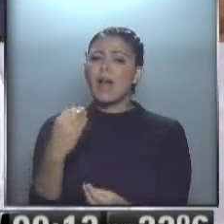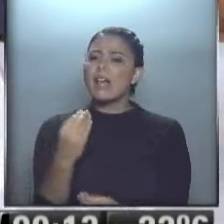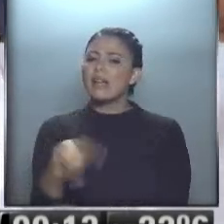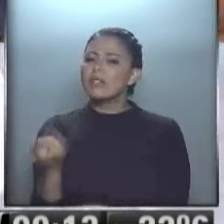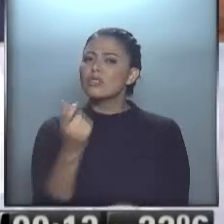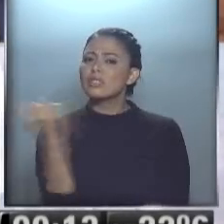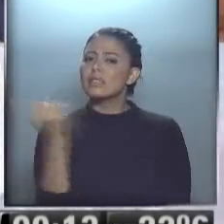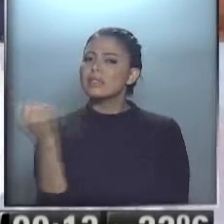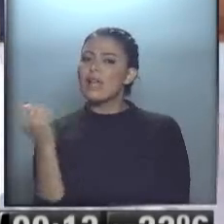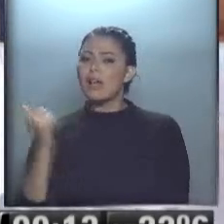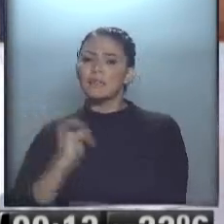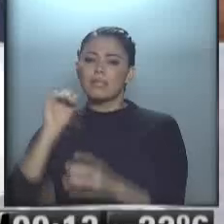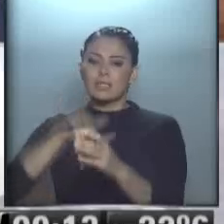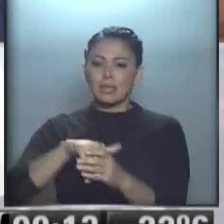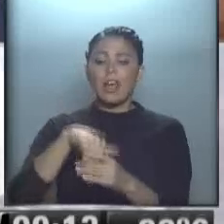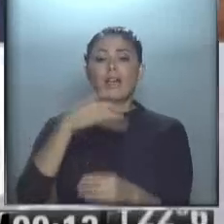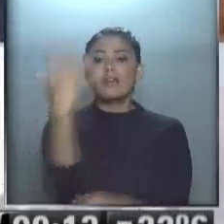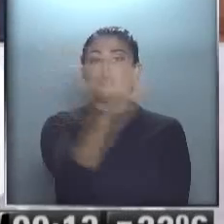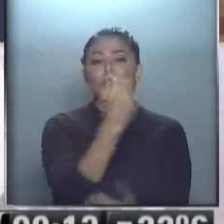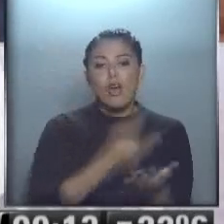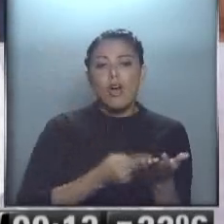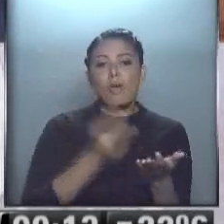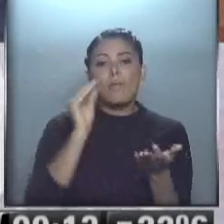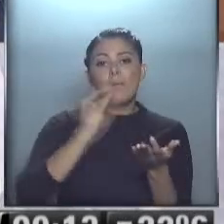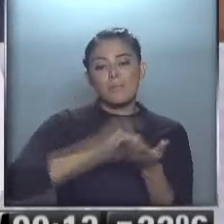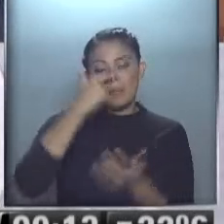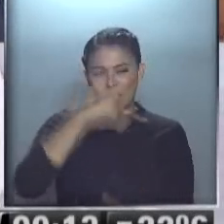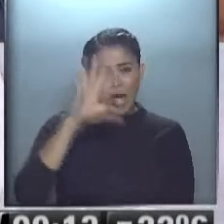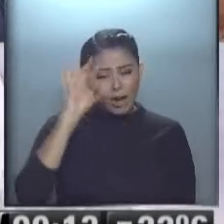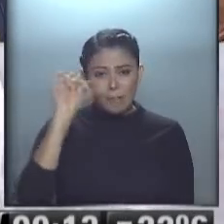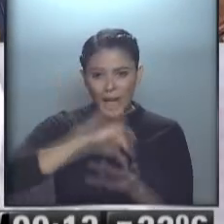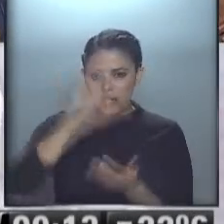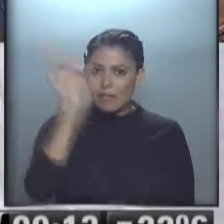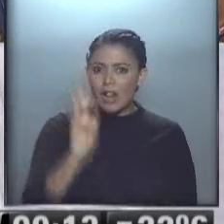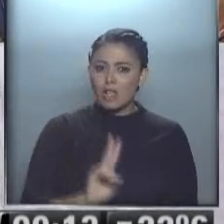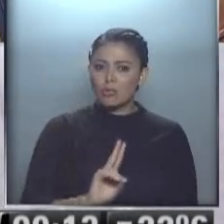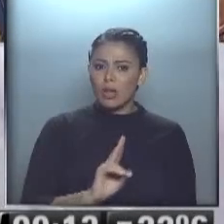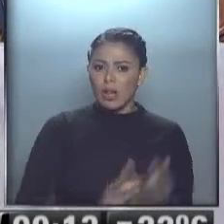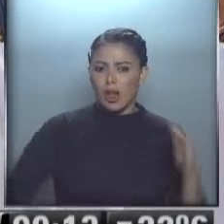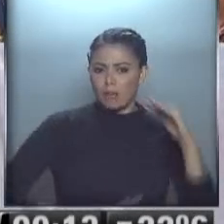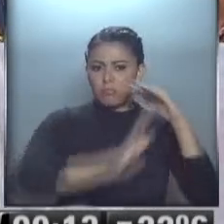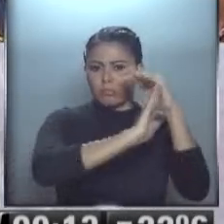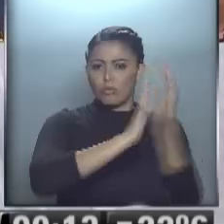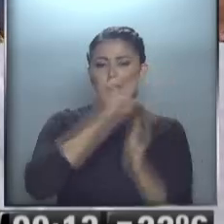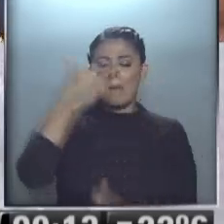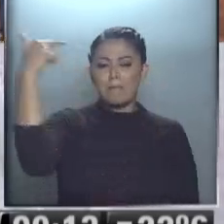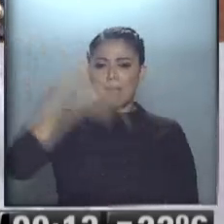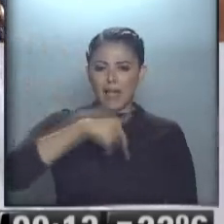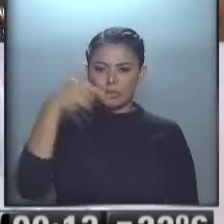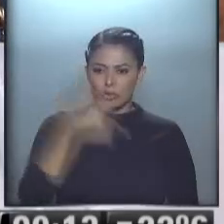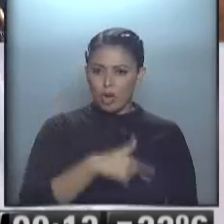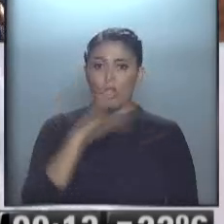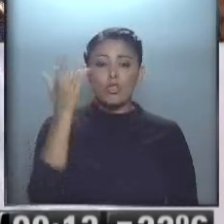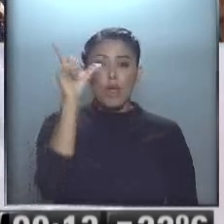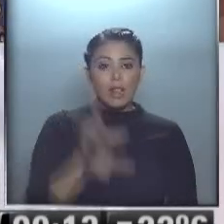Para volver a apoderarse del petróleo HM recordemos que Venezuela es un referente de potencial eh petrolífero No solamente en